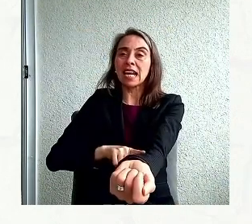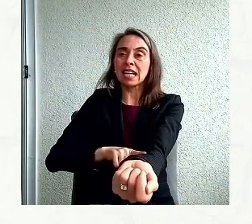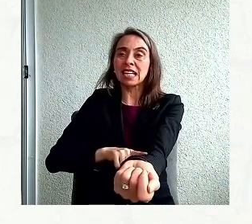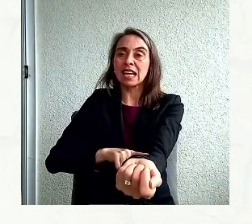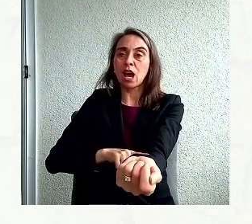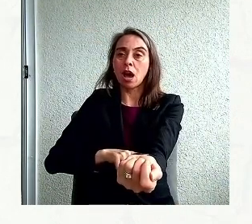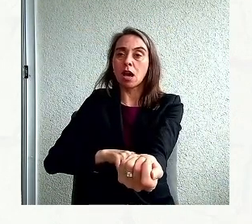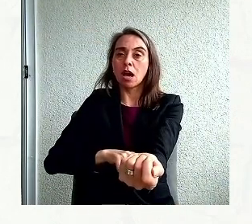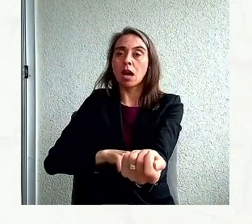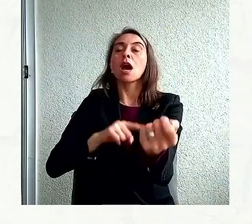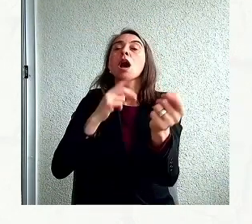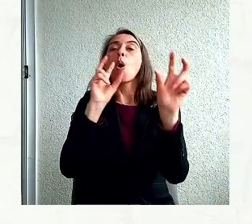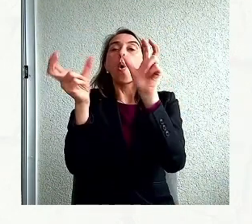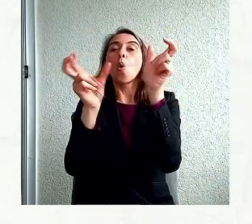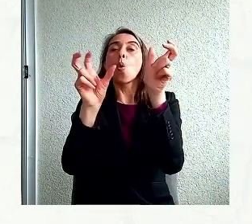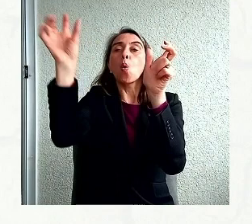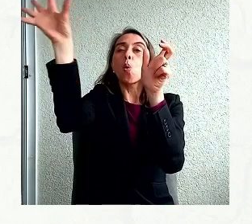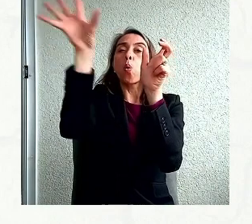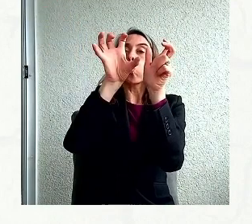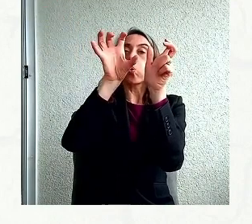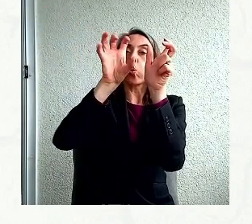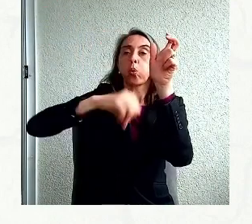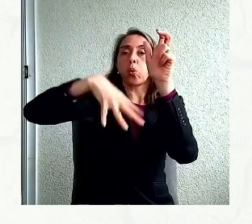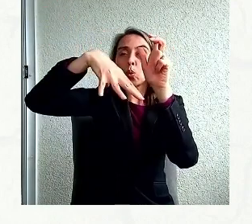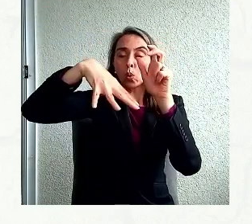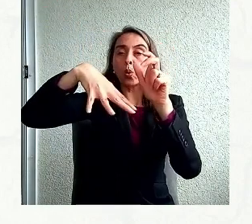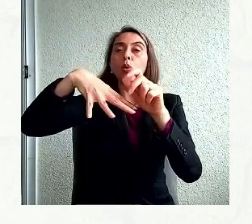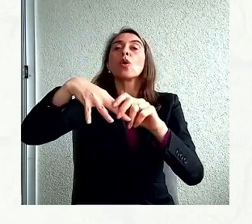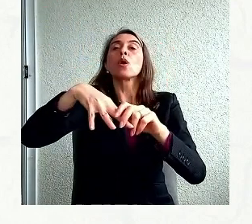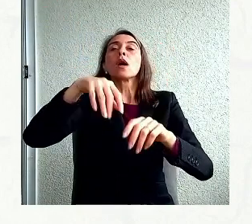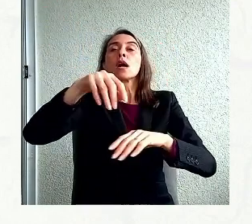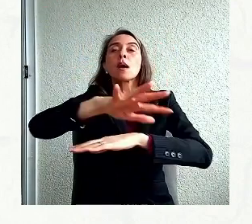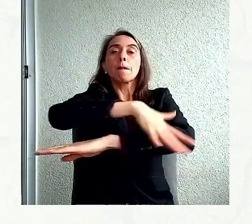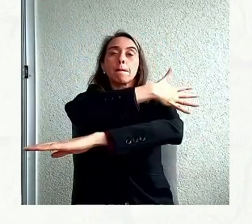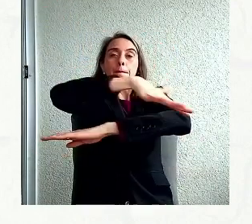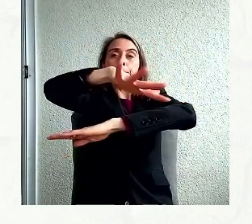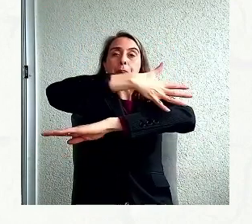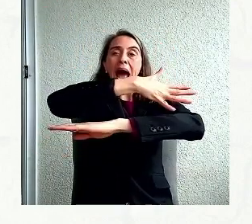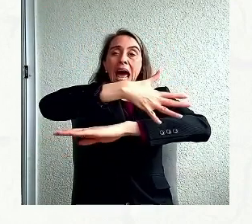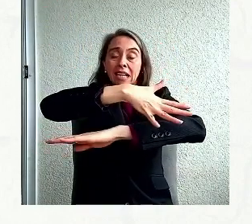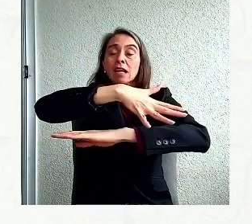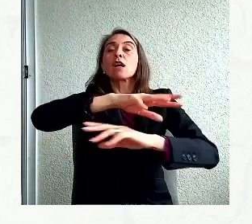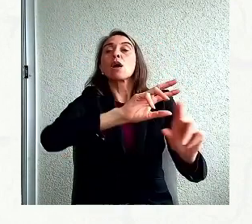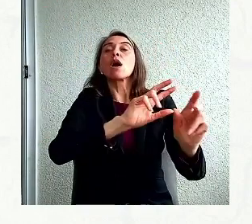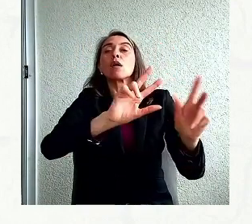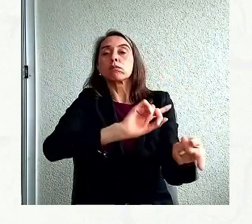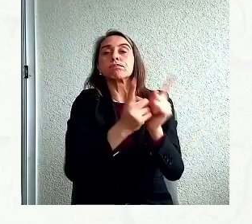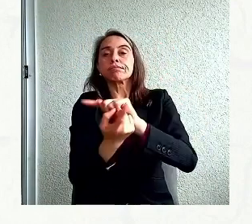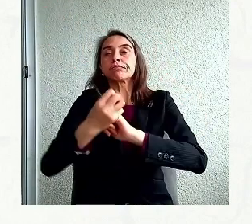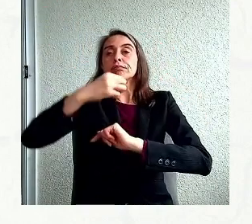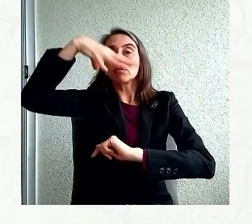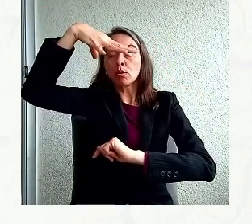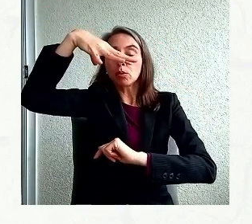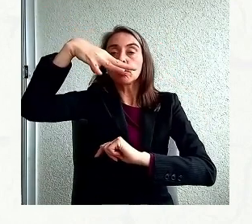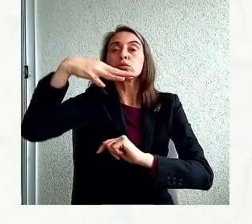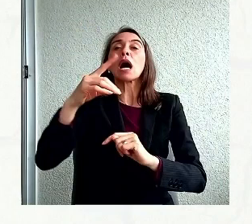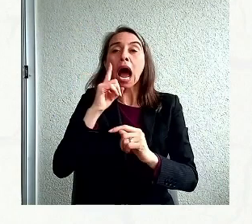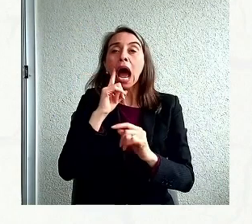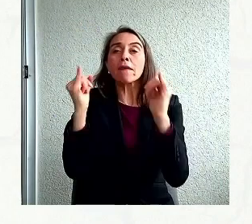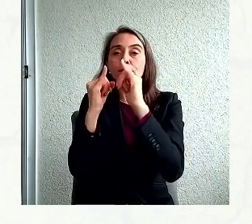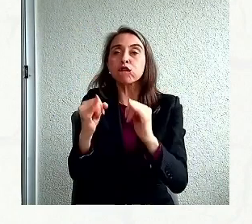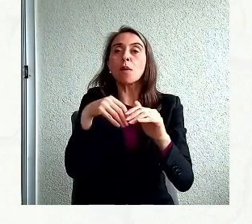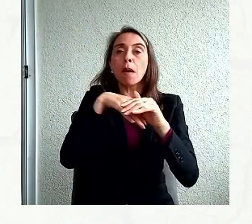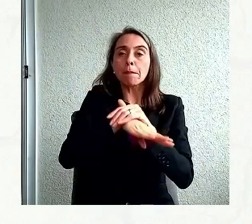eólica, de hidrógeno. Tenemos baterías y otras tecnologías de almacenamiento energético. Entonces,